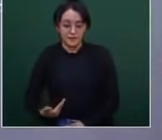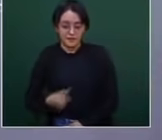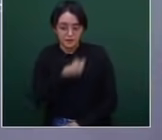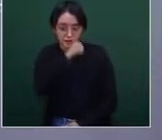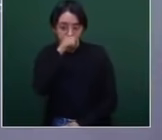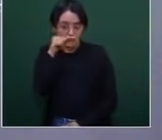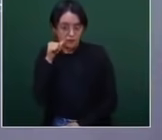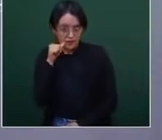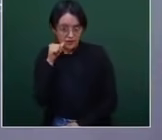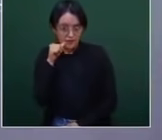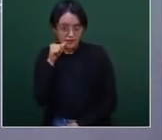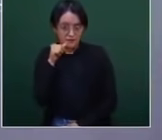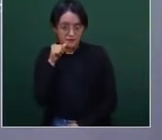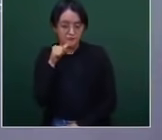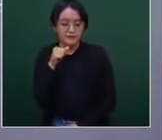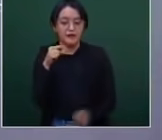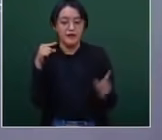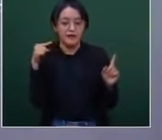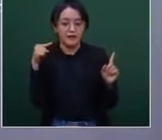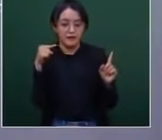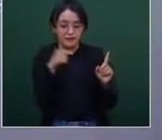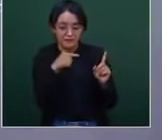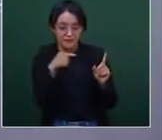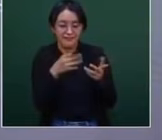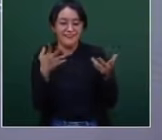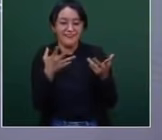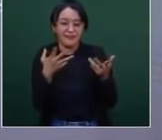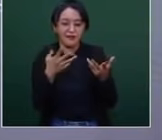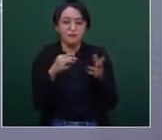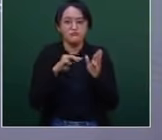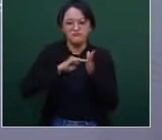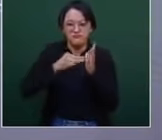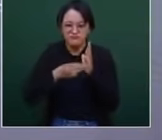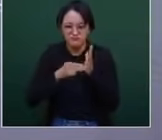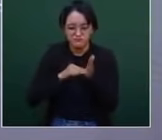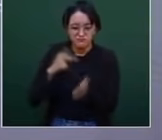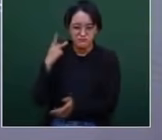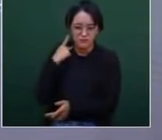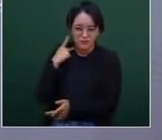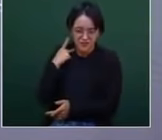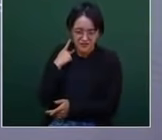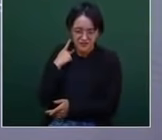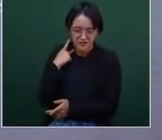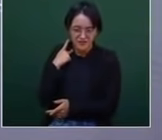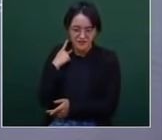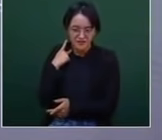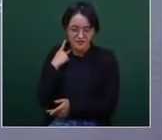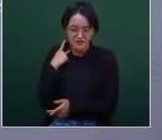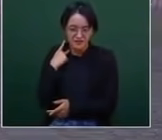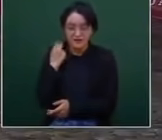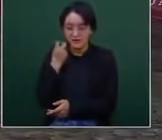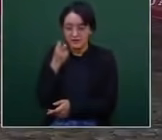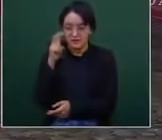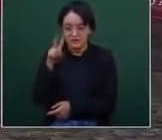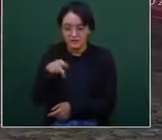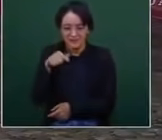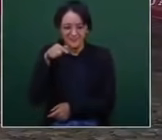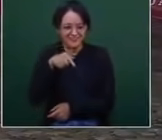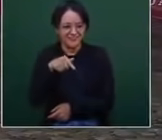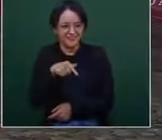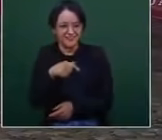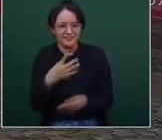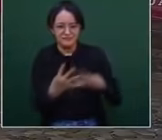artífice de esta estrategia política, por cierto, estuvo preso